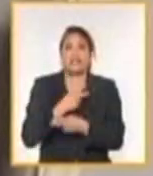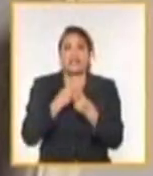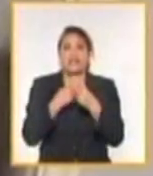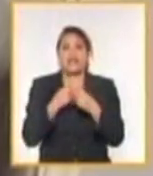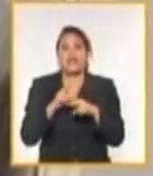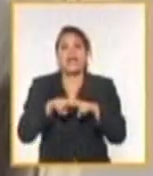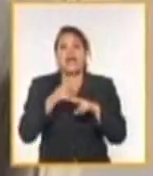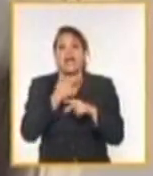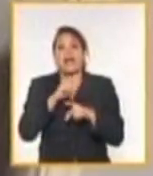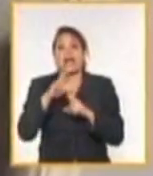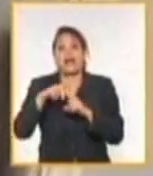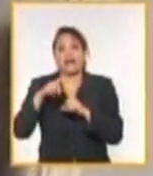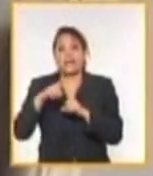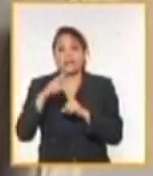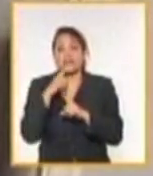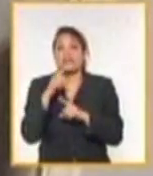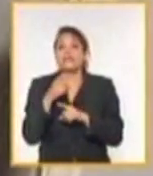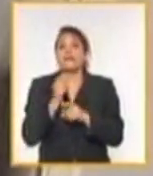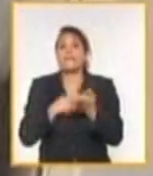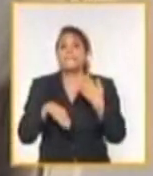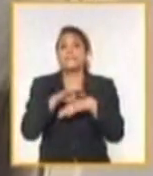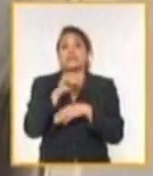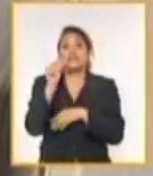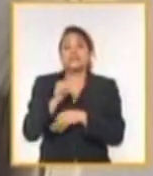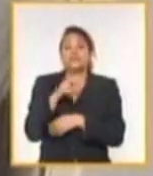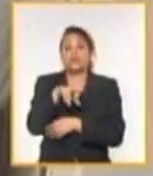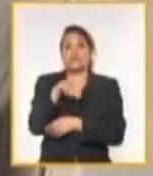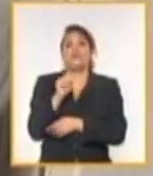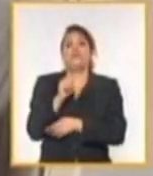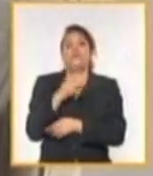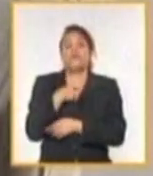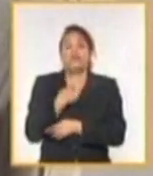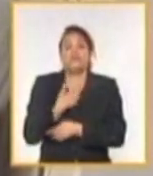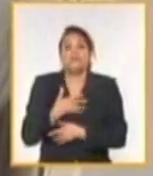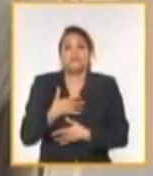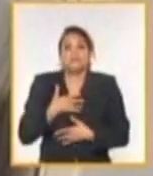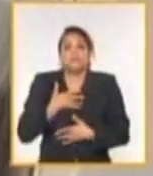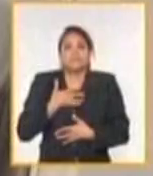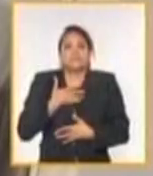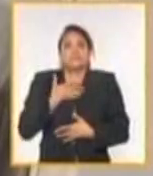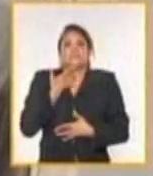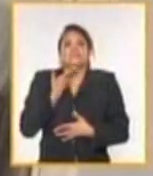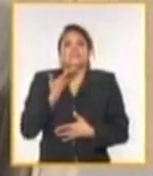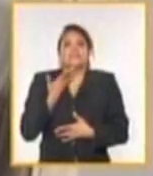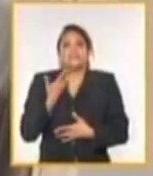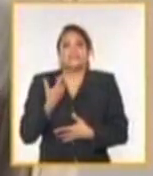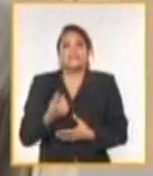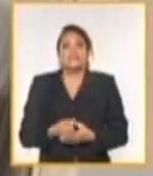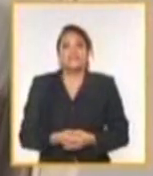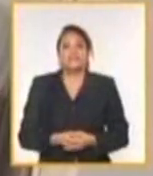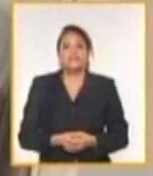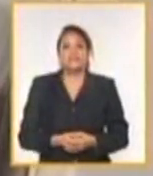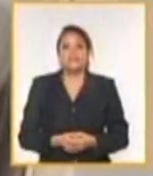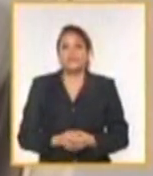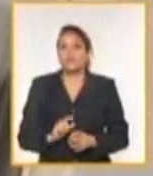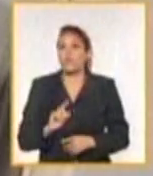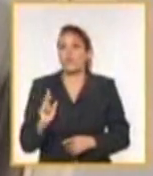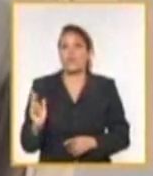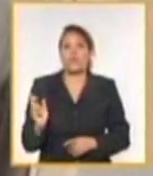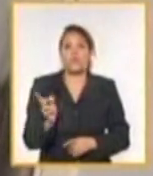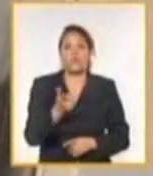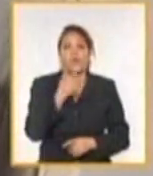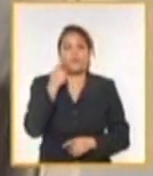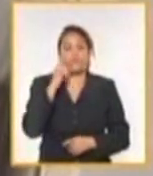nuevo ministro, se produce un suspiro masivo en la intelectualidad cubana frente a los televisores,